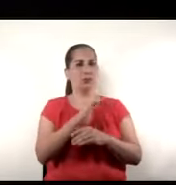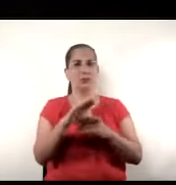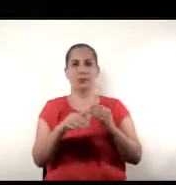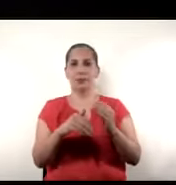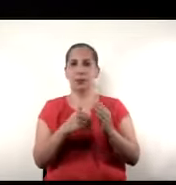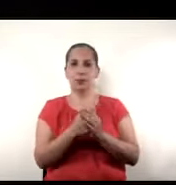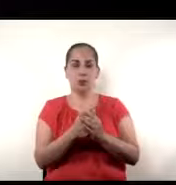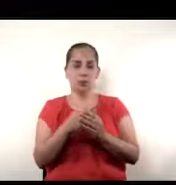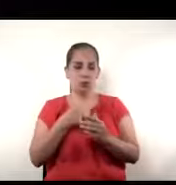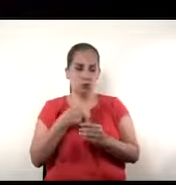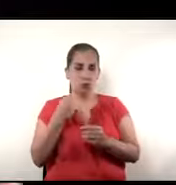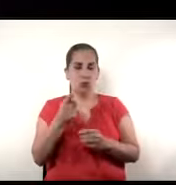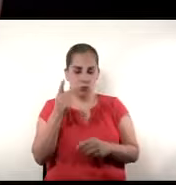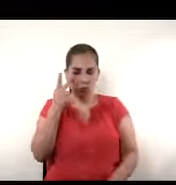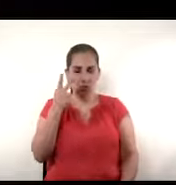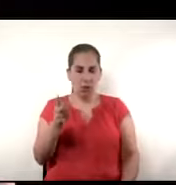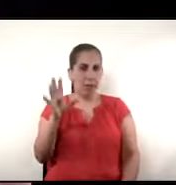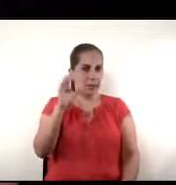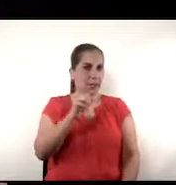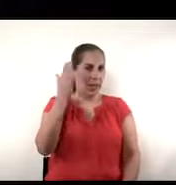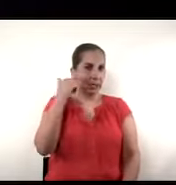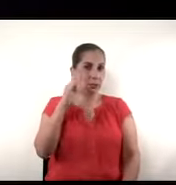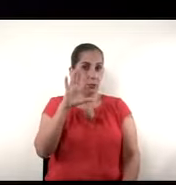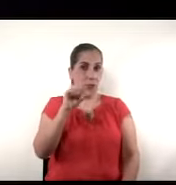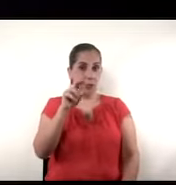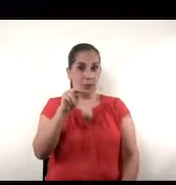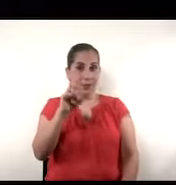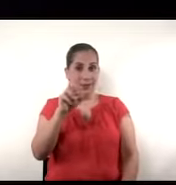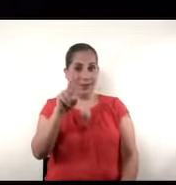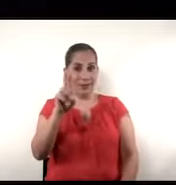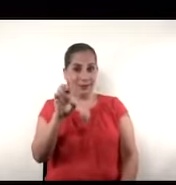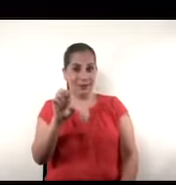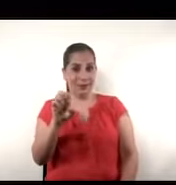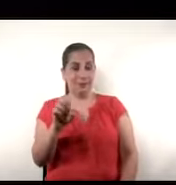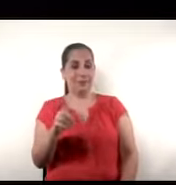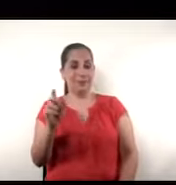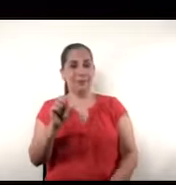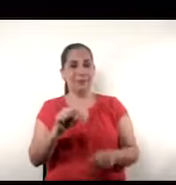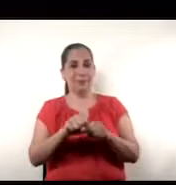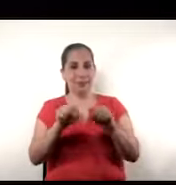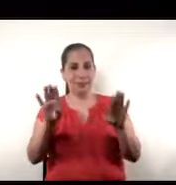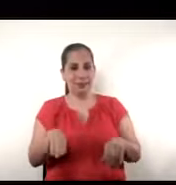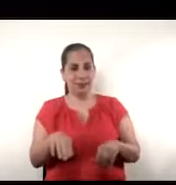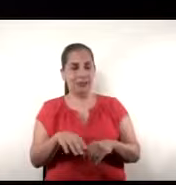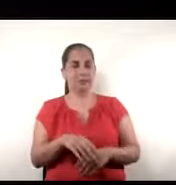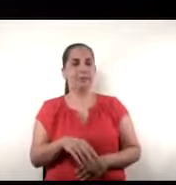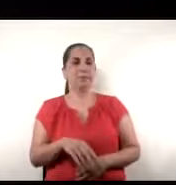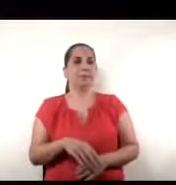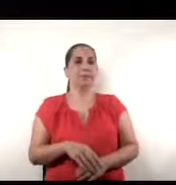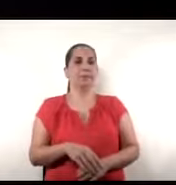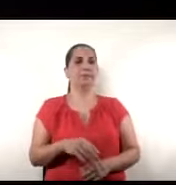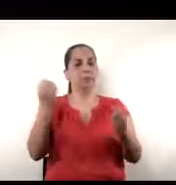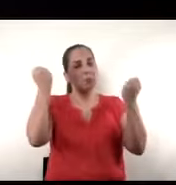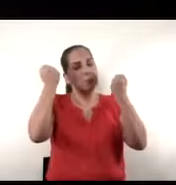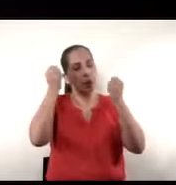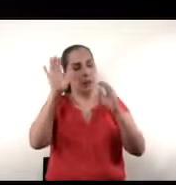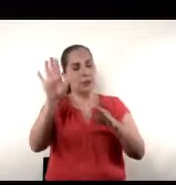¿verdad? Yo llegué incluso a ver allá en el CONARE, allá en Sabana, bueno, en